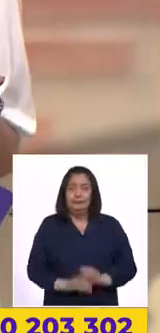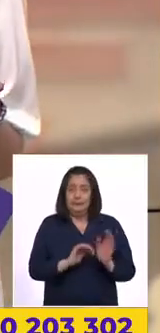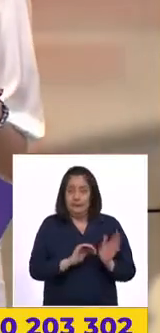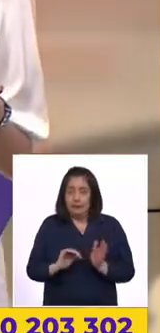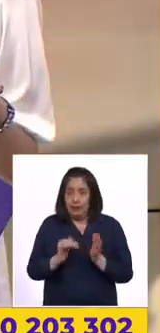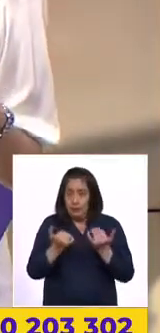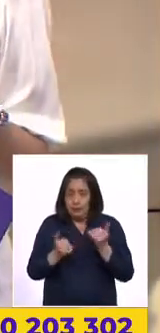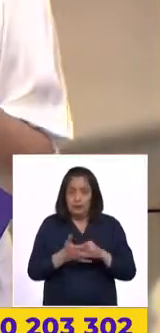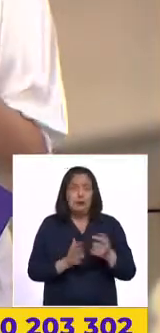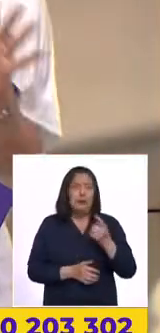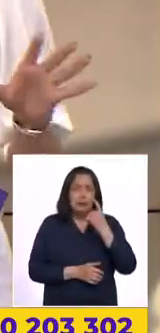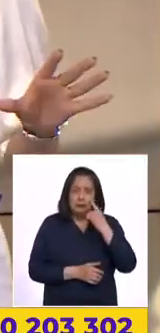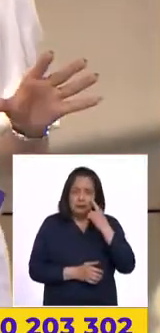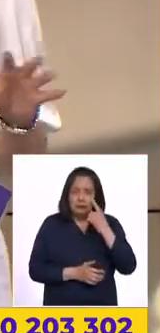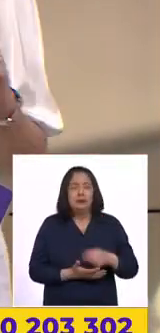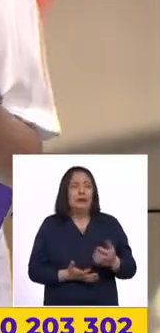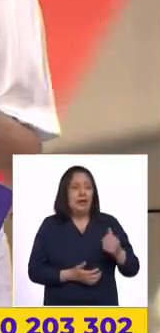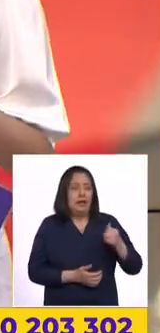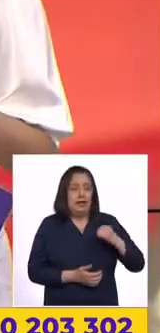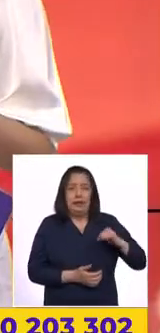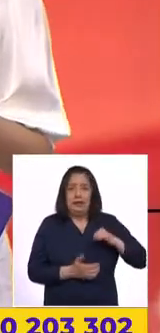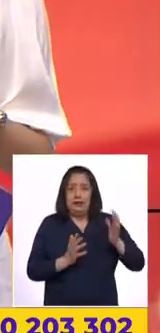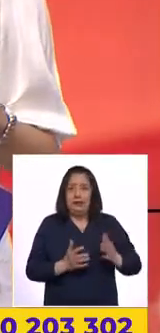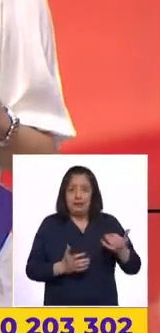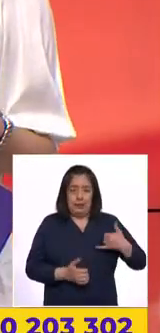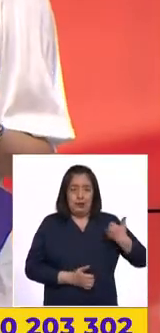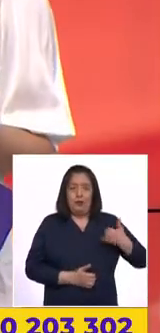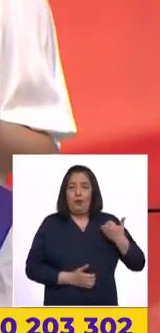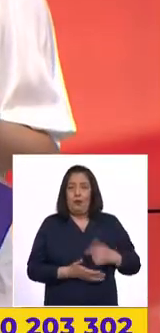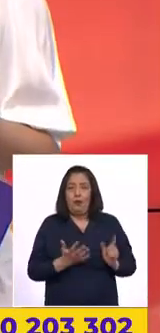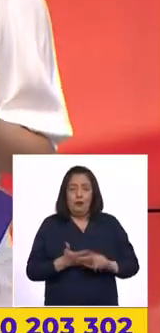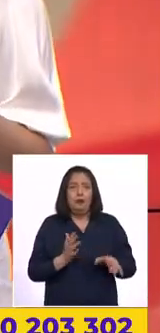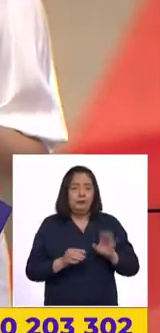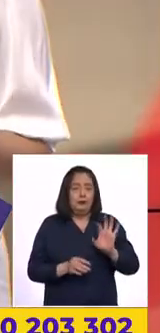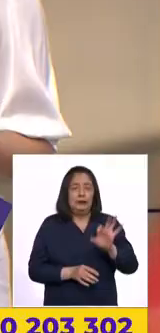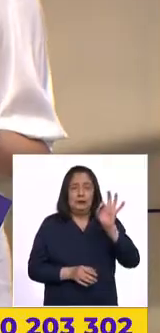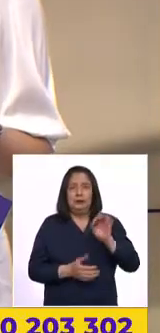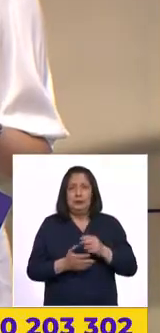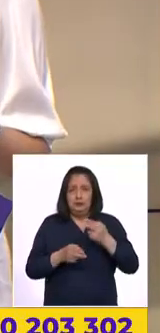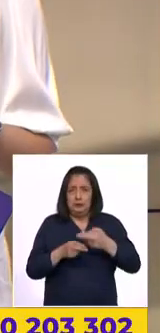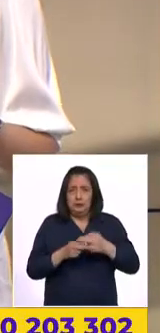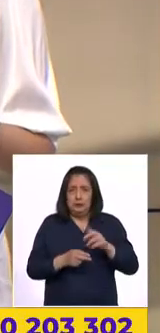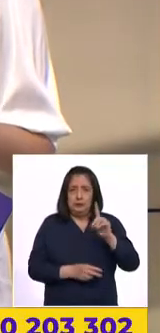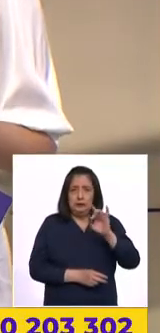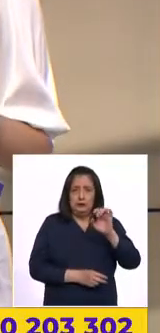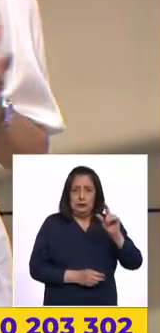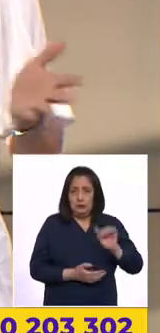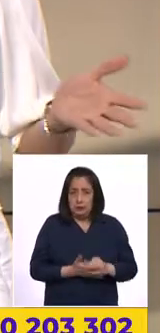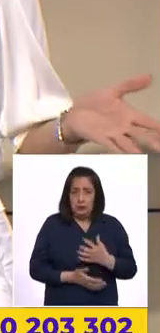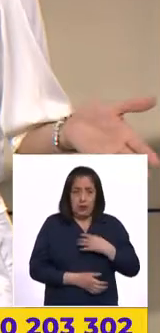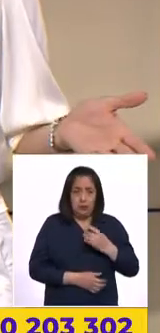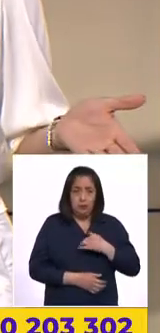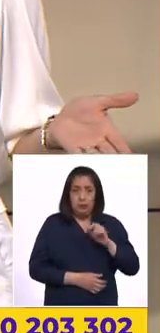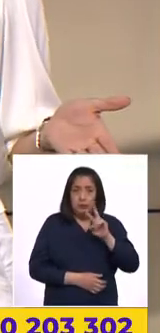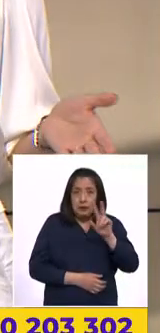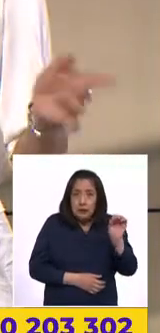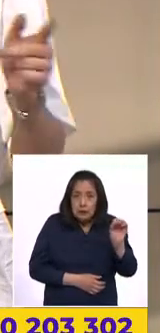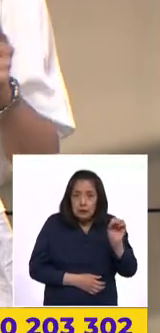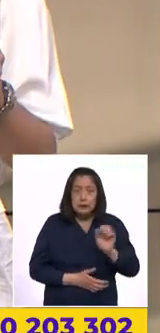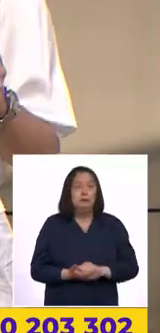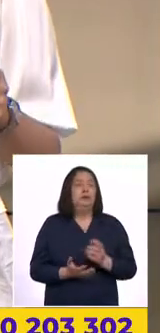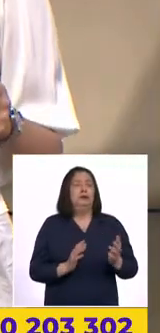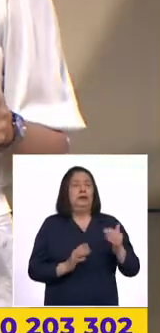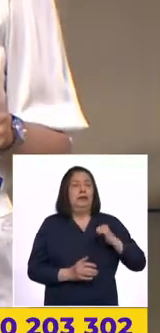Vamos a conocer al alcalde más joven elegido en las recientes elecciones. Su nombre es Diego Rodríguez y con solo 20 años será